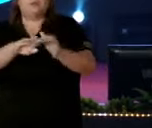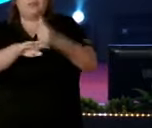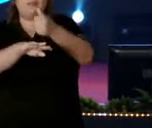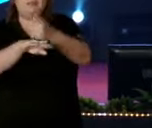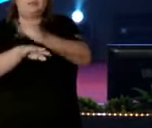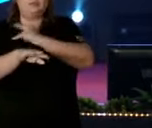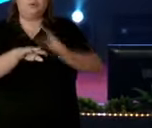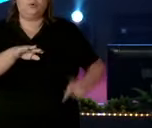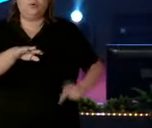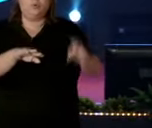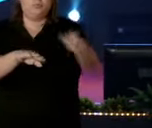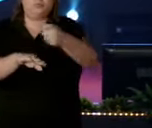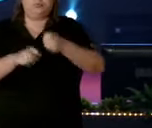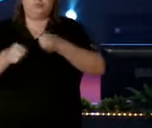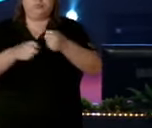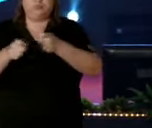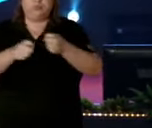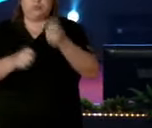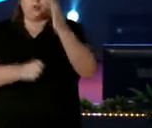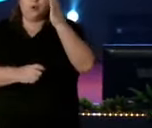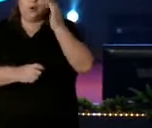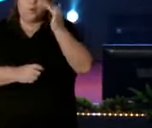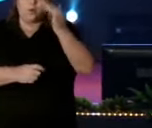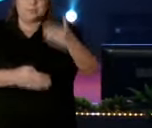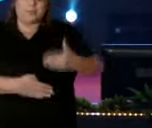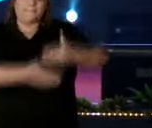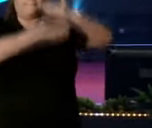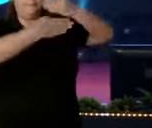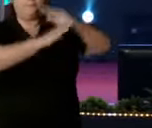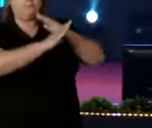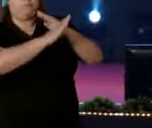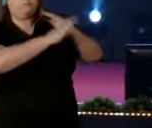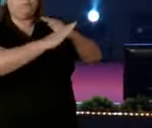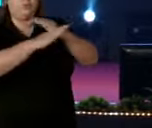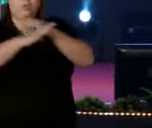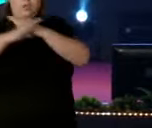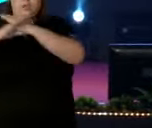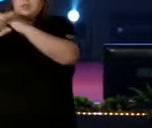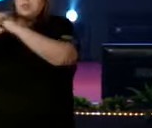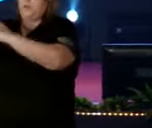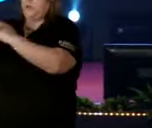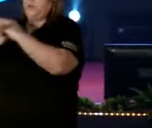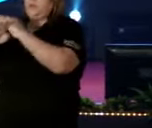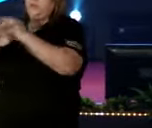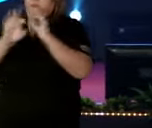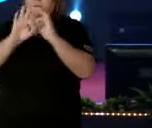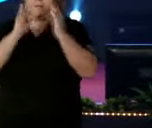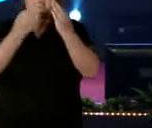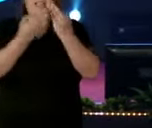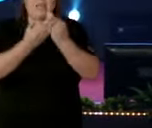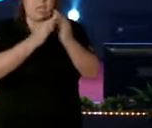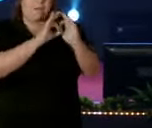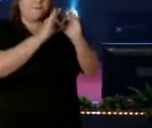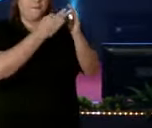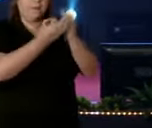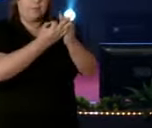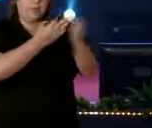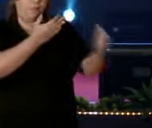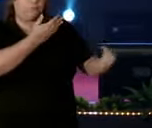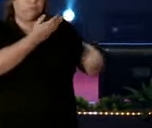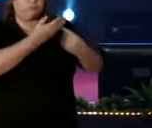reino y poniéndose como muro y antemuro ante tantos ataques del enemigo contra la familia. A